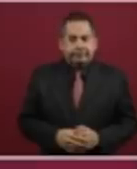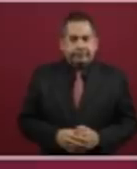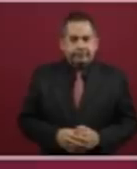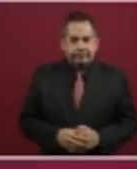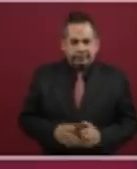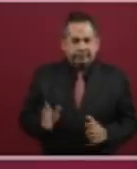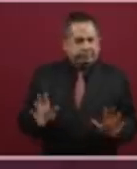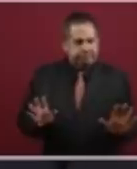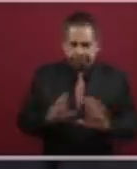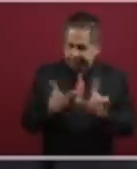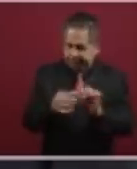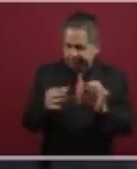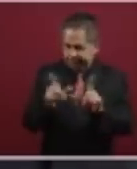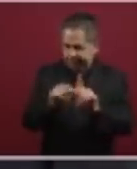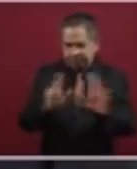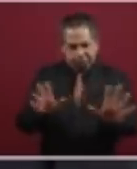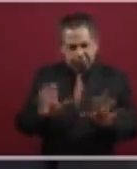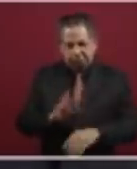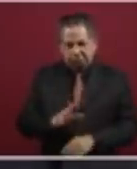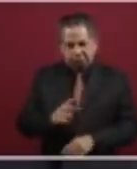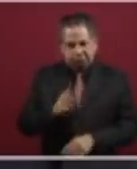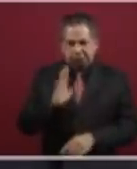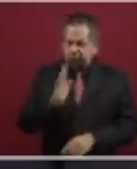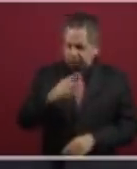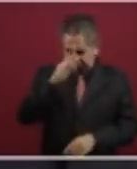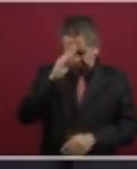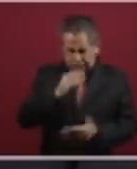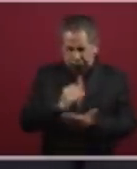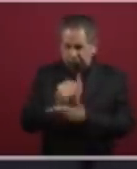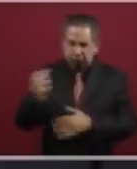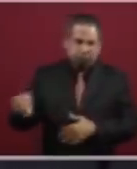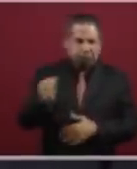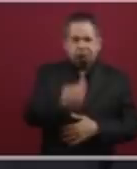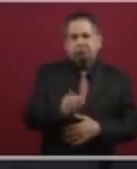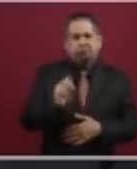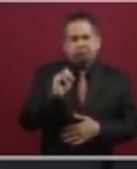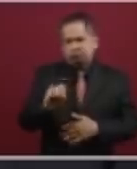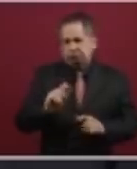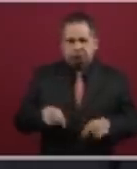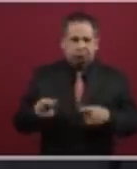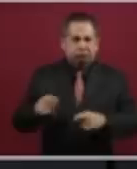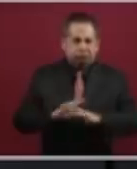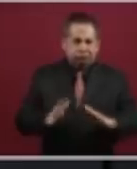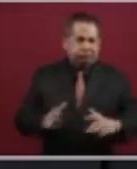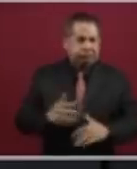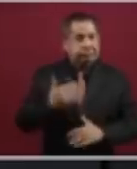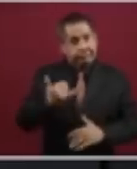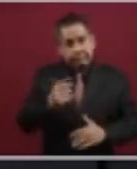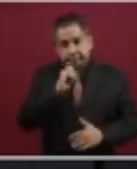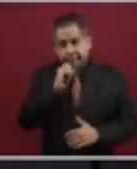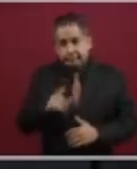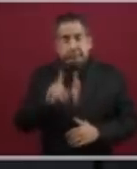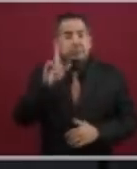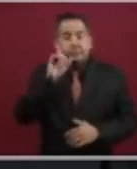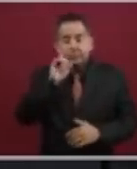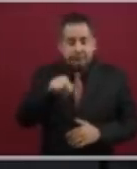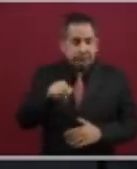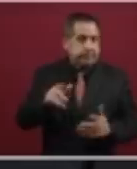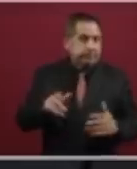de modo que ya está atendido este asunto y ya mañana